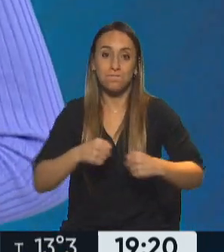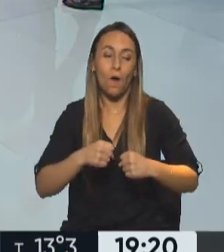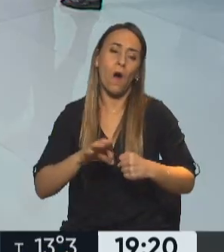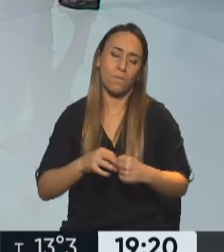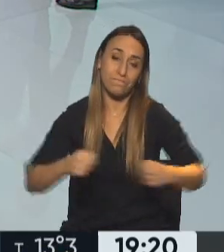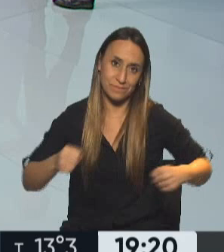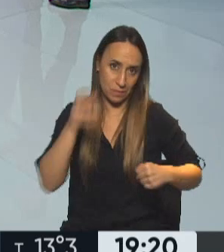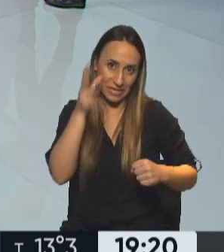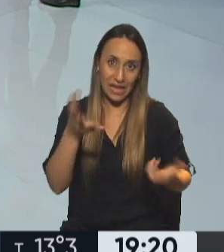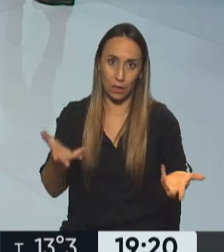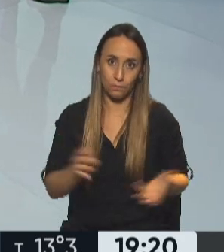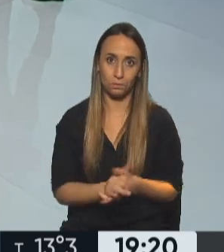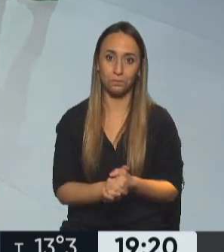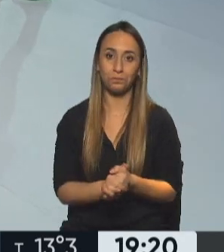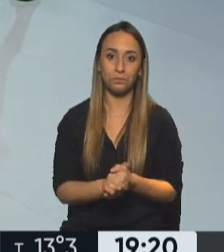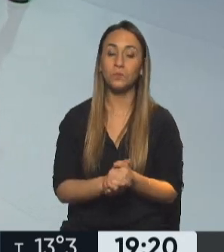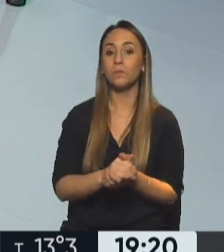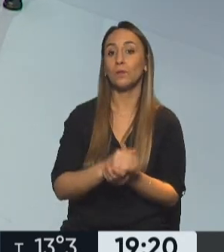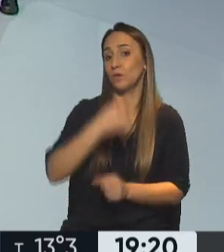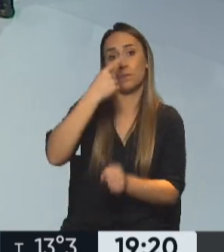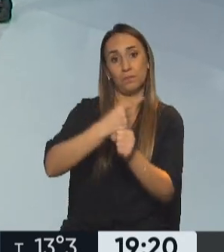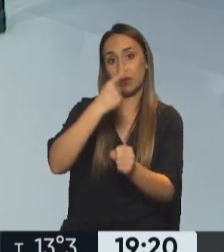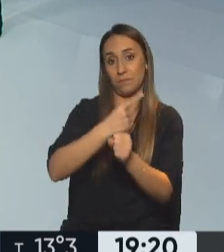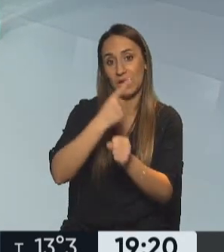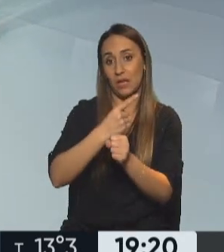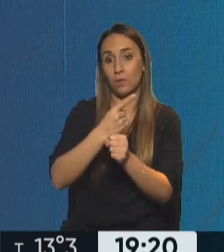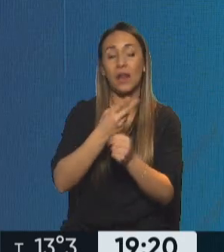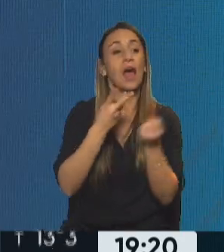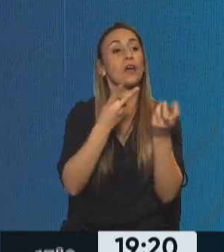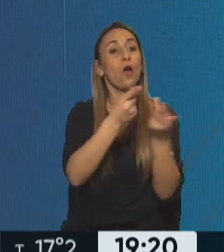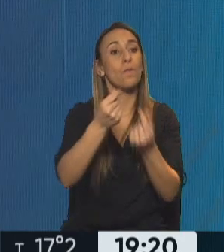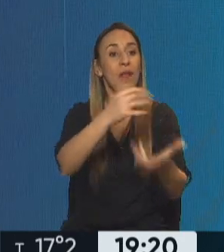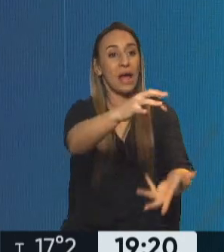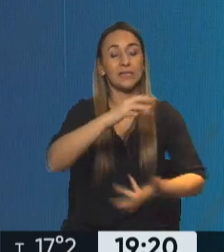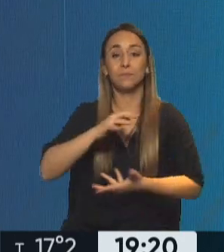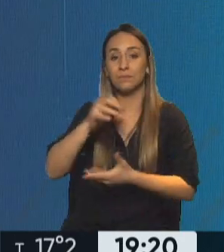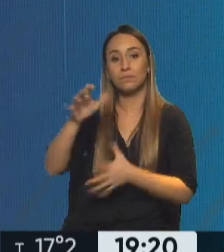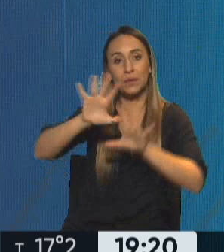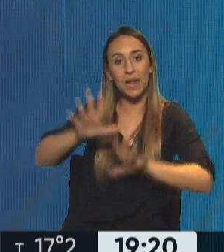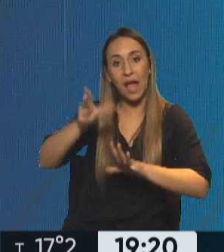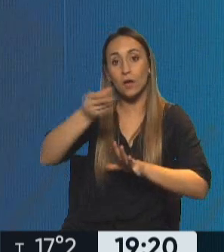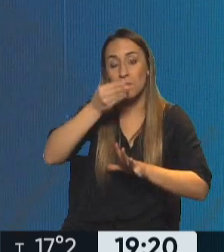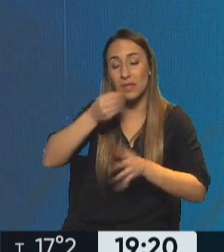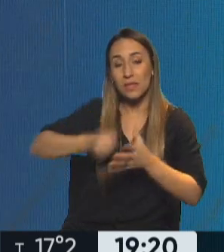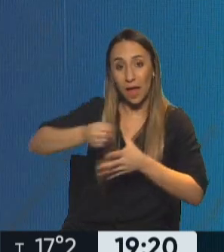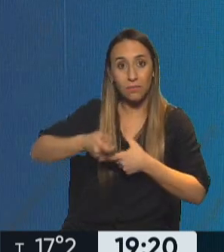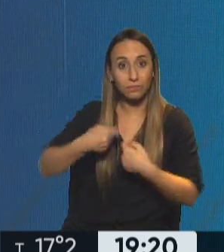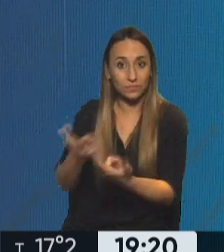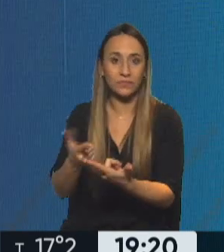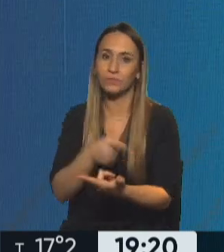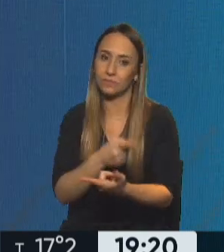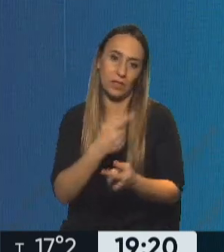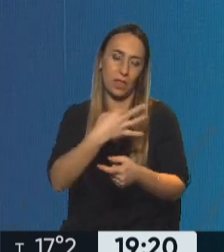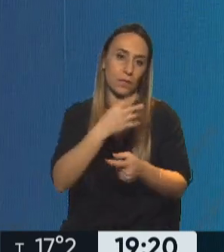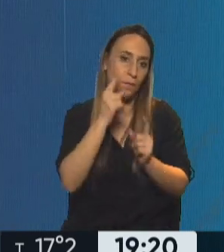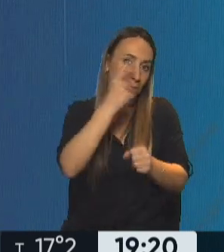obesidad. Y bueno, como finalmente, decíamos, priorización en las compras públicas. Para cerrar, Nora, me imagino el cambio de conducta, obviamente,